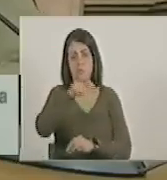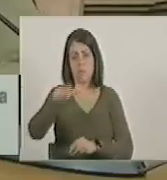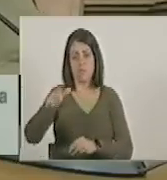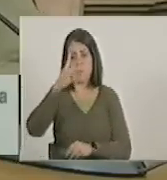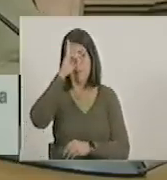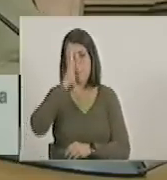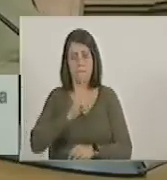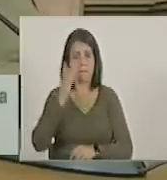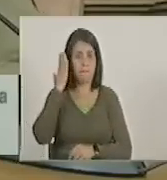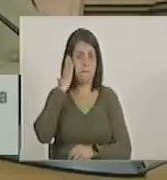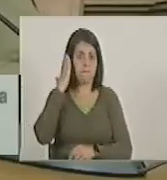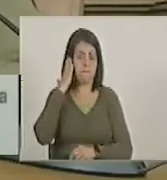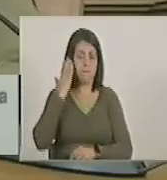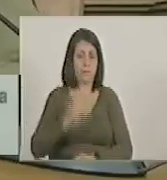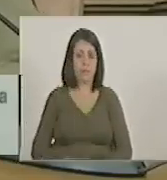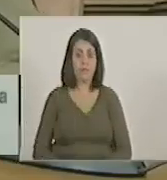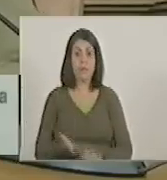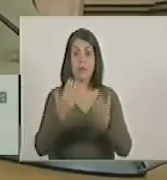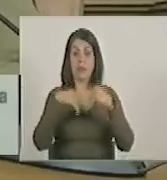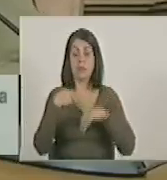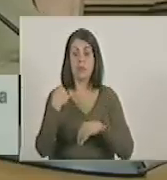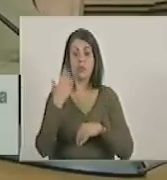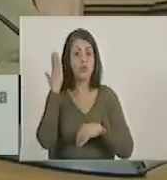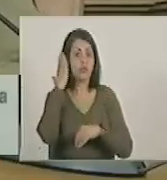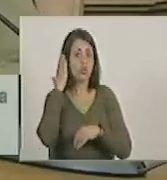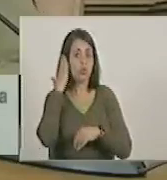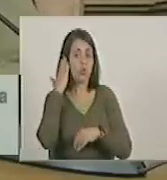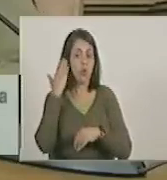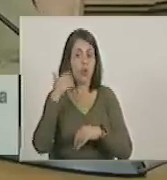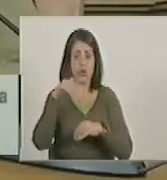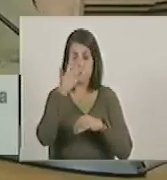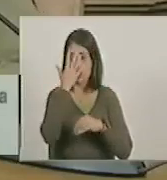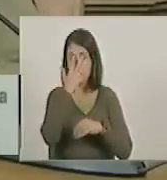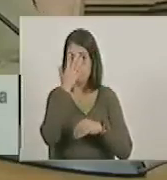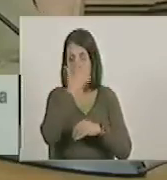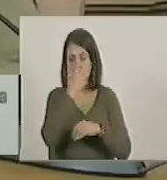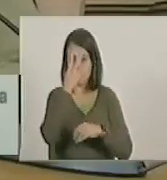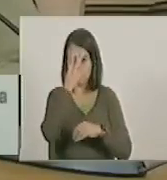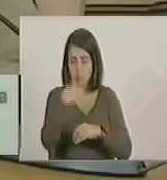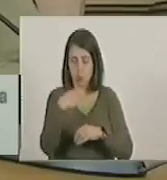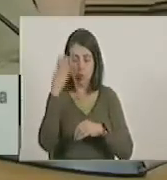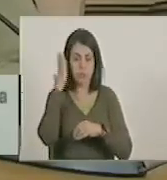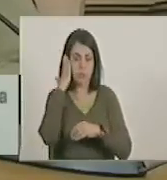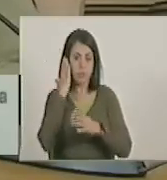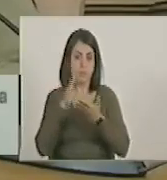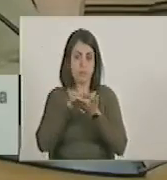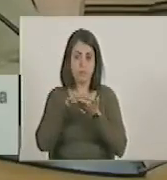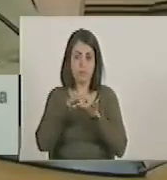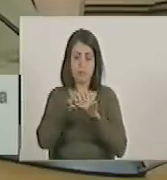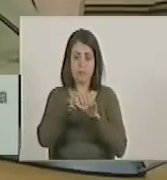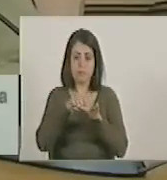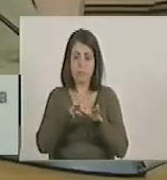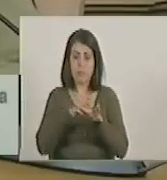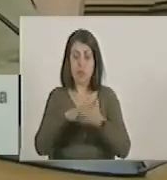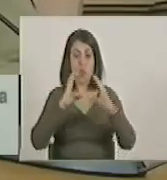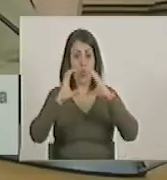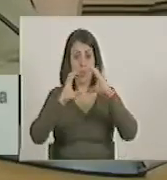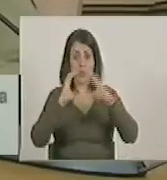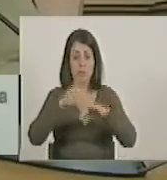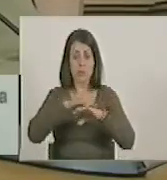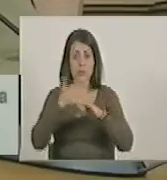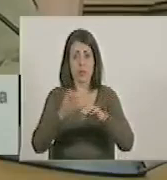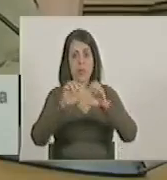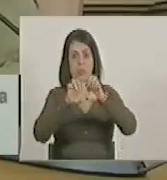con discapacidad auditiva, sorda o con sordoceguera, a los fines de satisfacer sus necesidades comunicativas